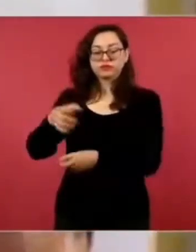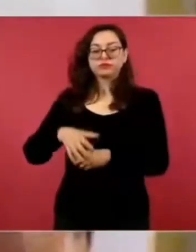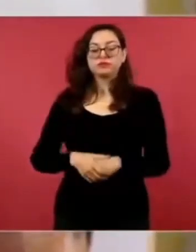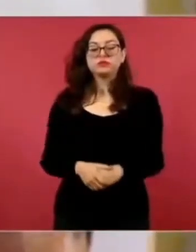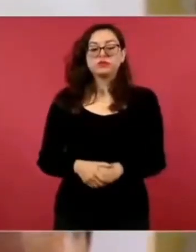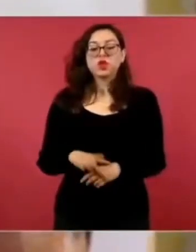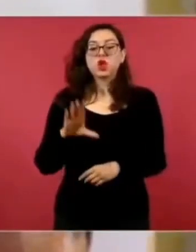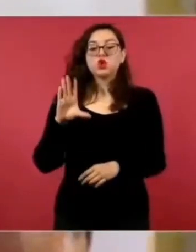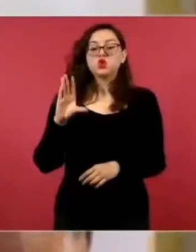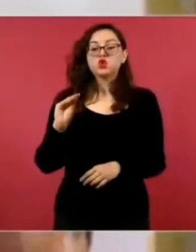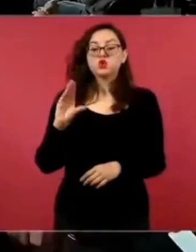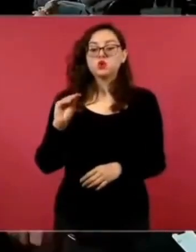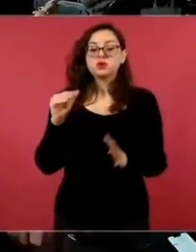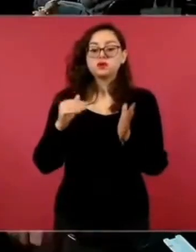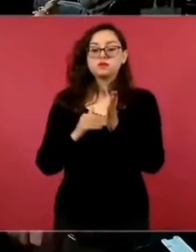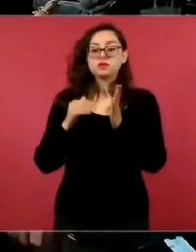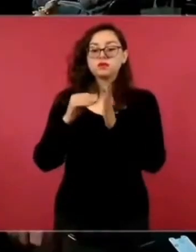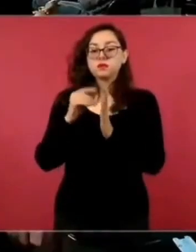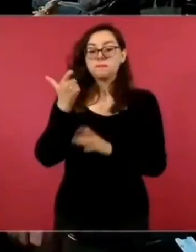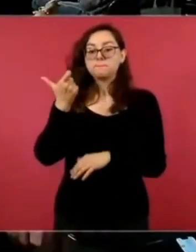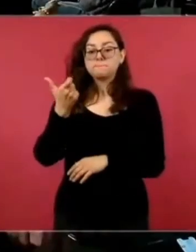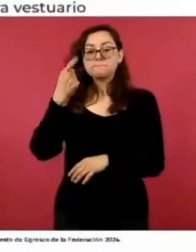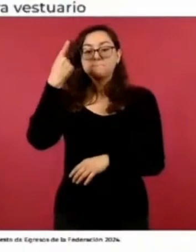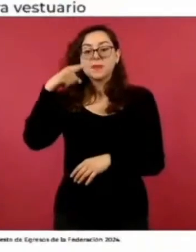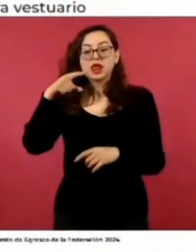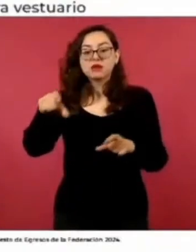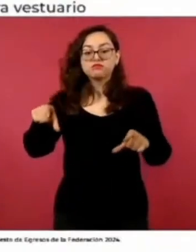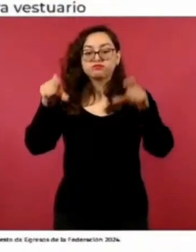90 millones para anteojos.